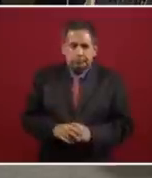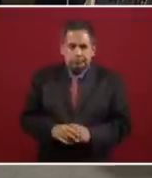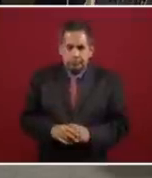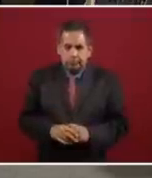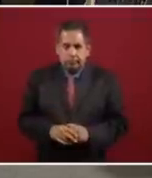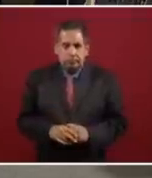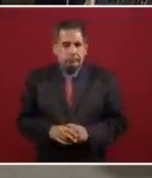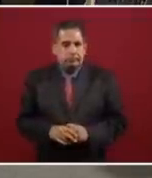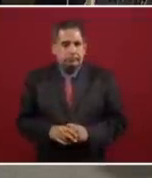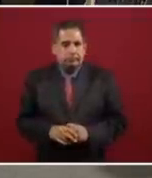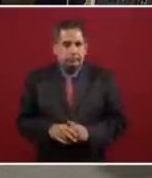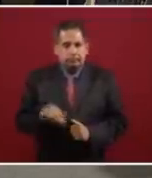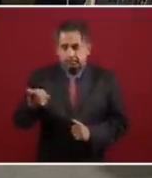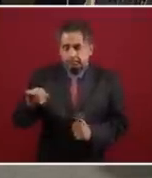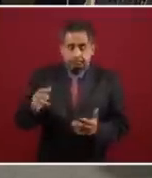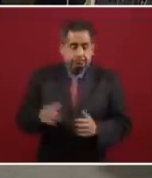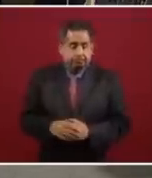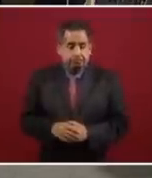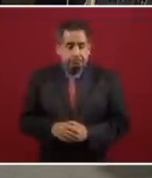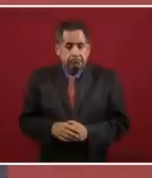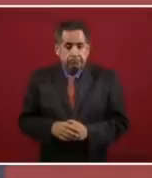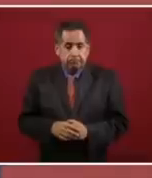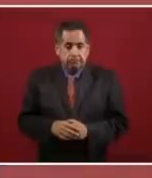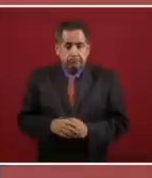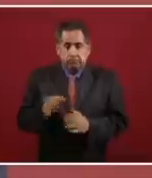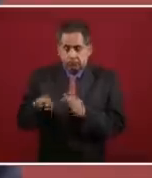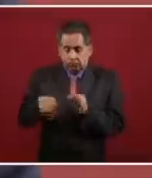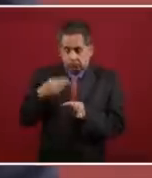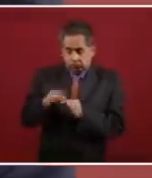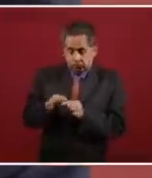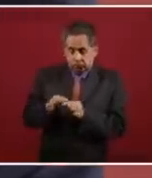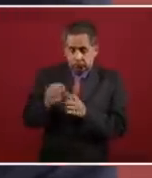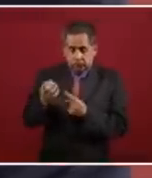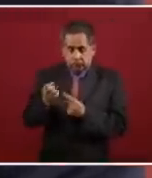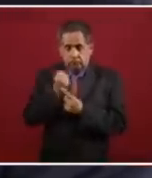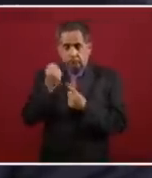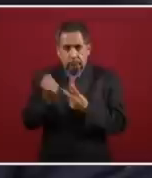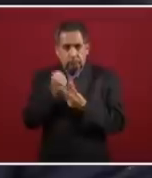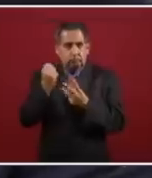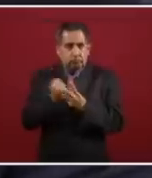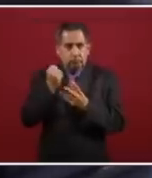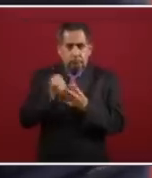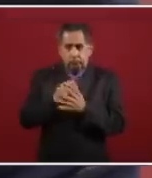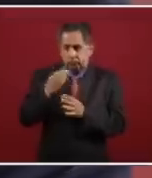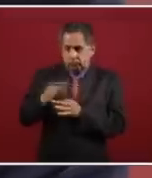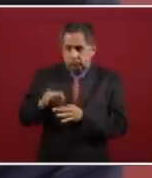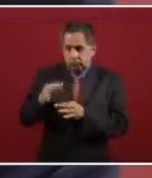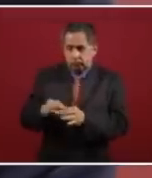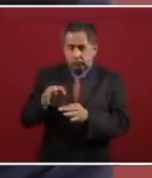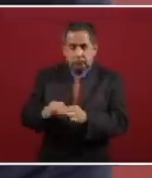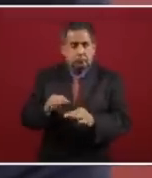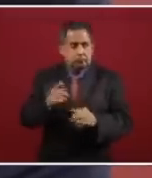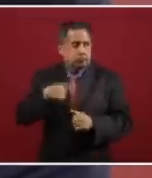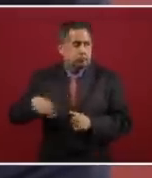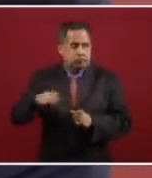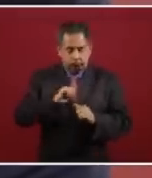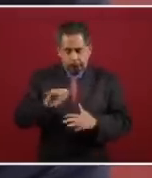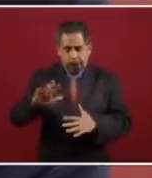pues se van cumpliendo pues todos los compromisos